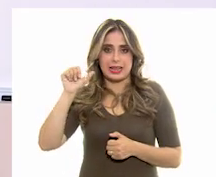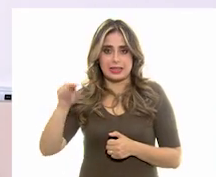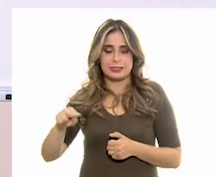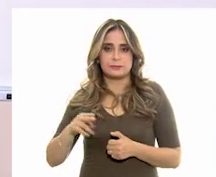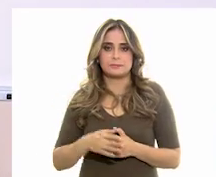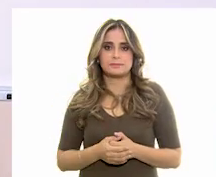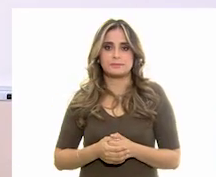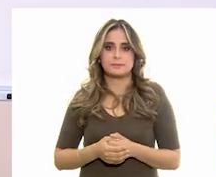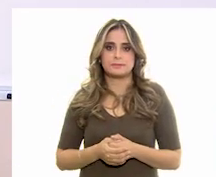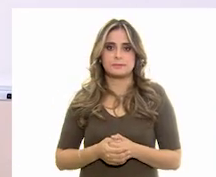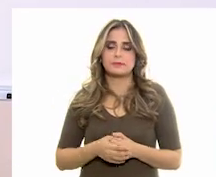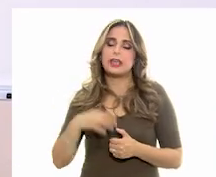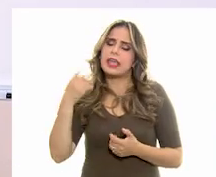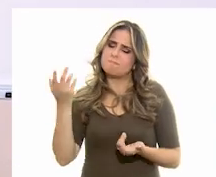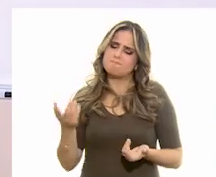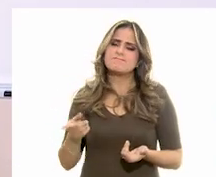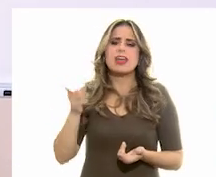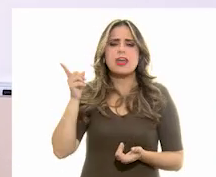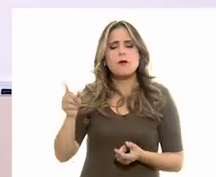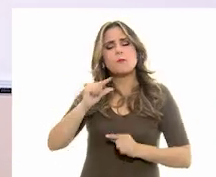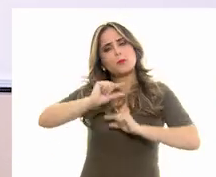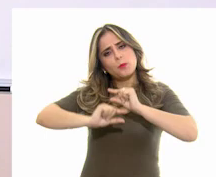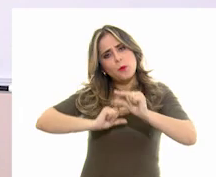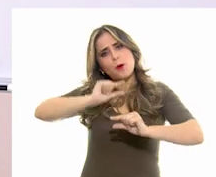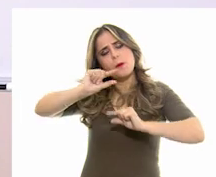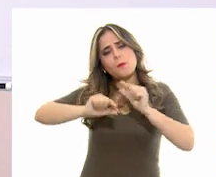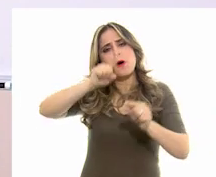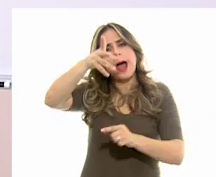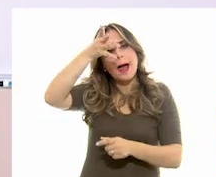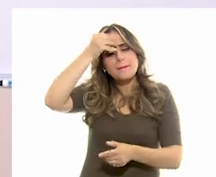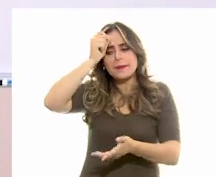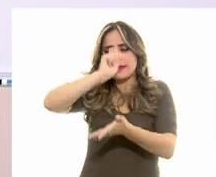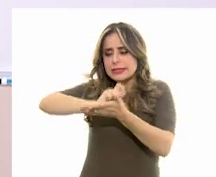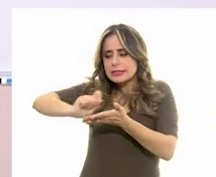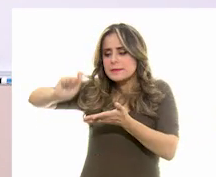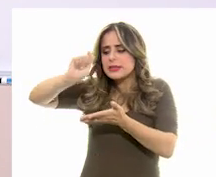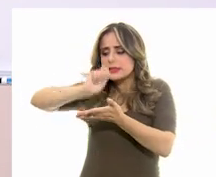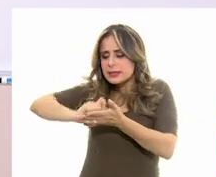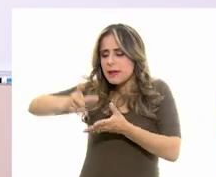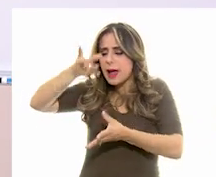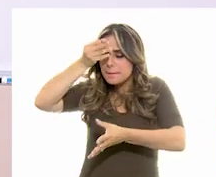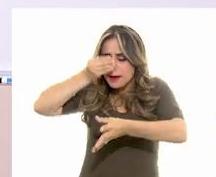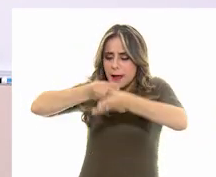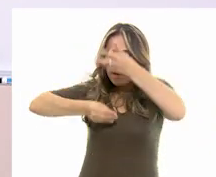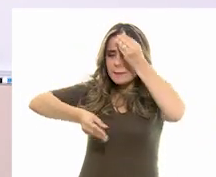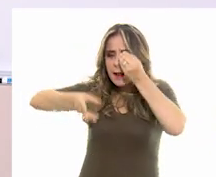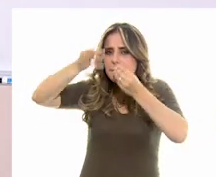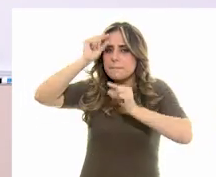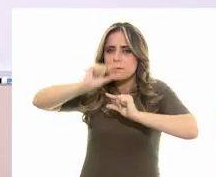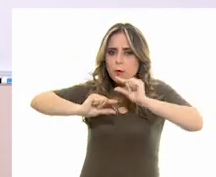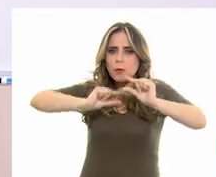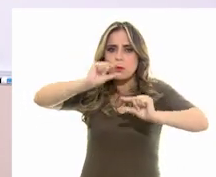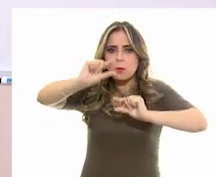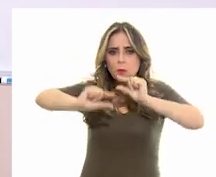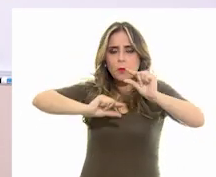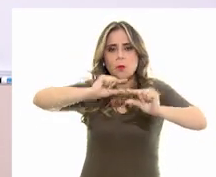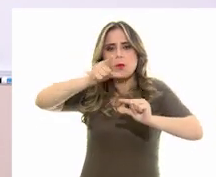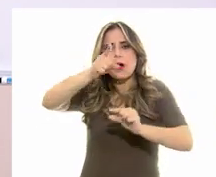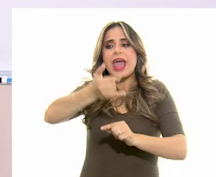Esto es un proceso que lleva bastante tiempo. No es a la primera. Uh-huh. Por eso estar haciendo